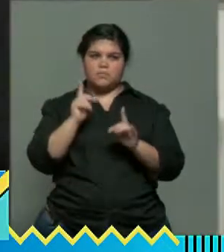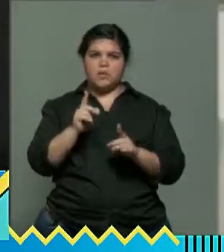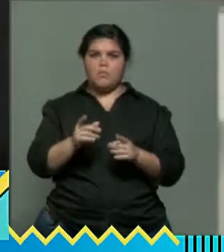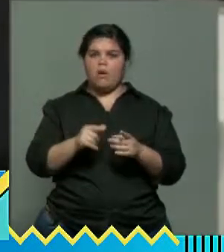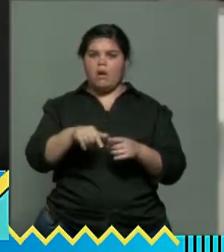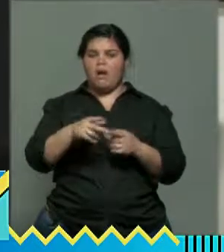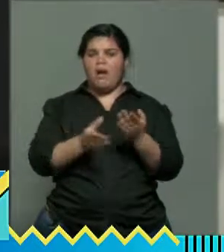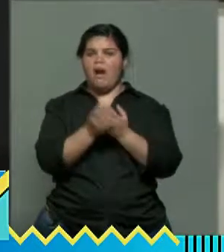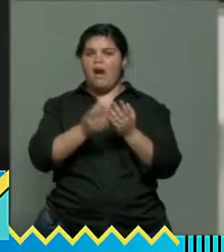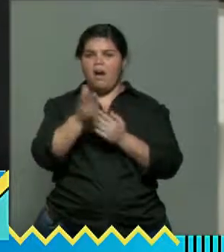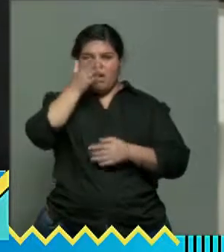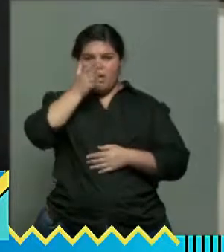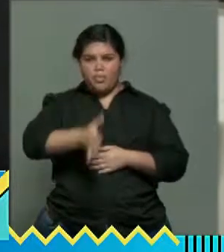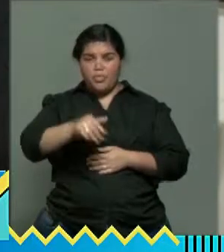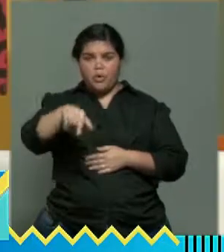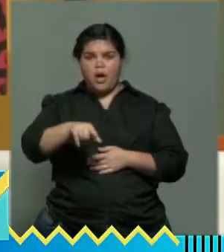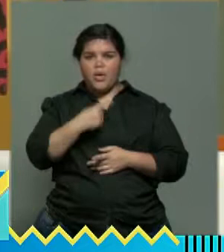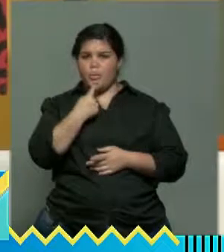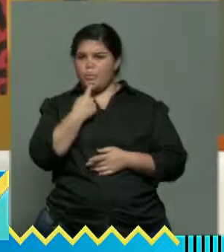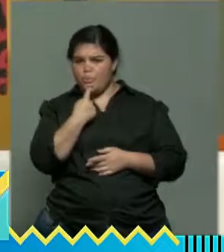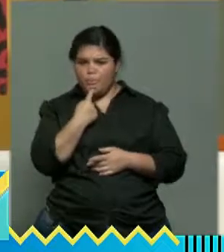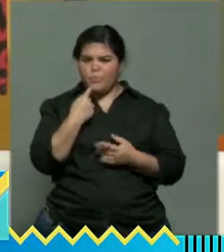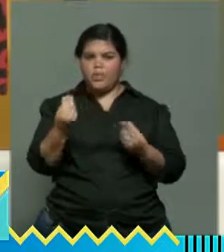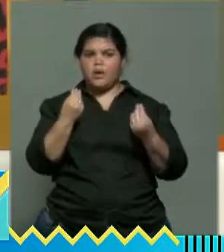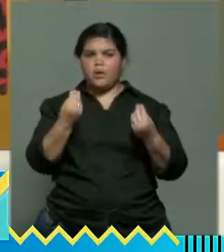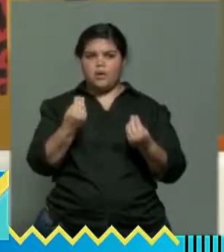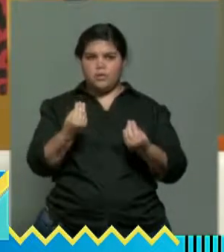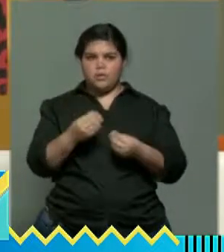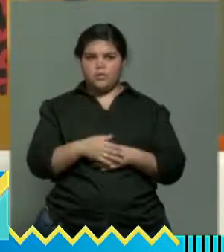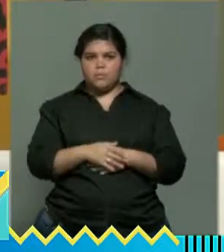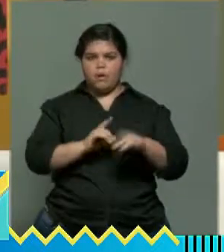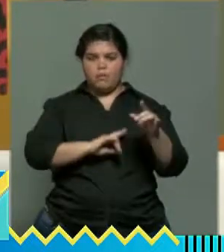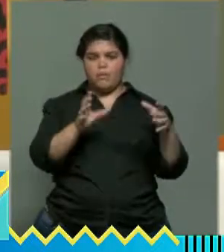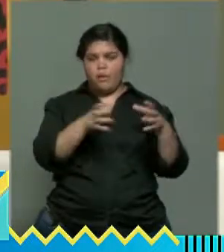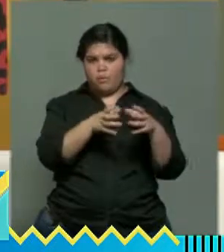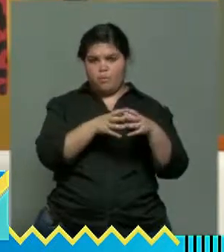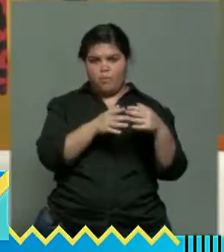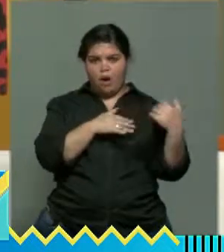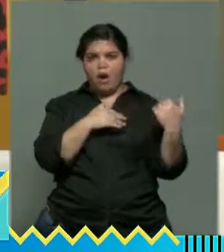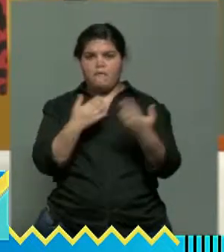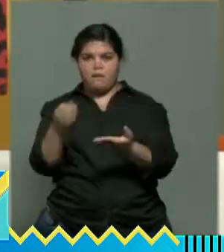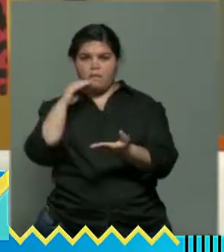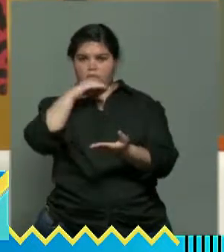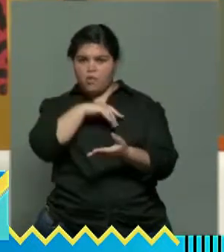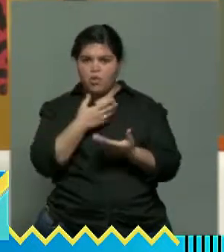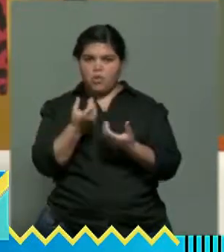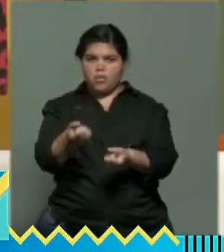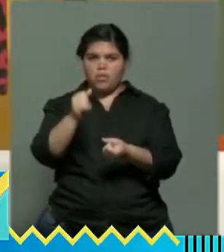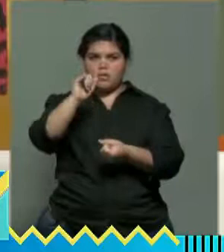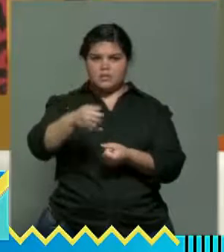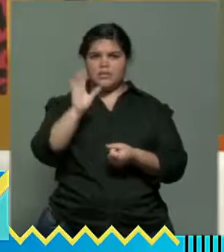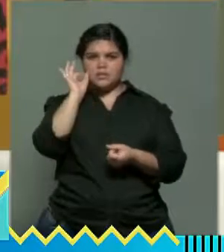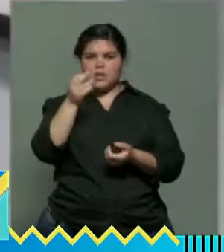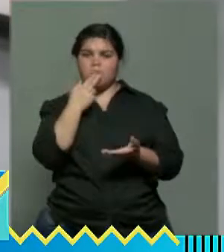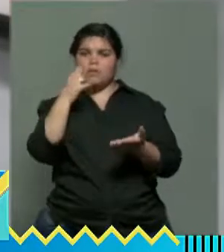comunicadores, de la cantidad de medios que están llamando por el tema a favor del vino, hace que vos sepas que si vas a ponerse impuestos va a tener un costo